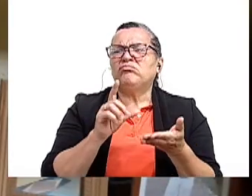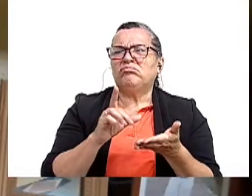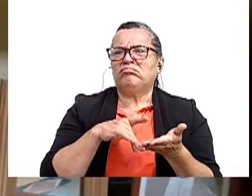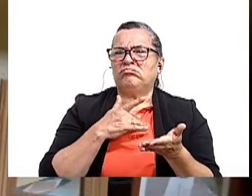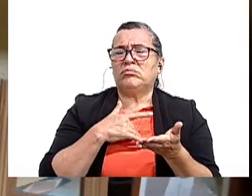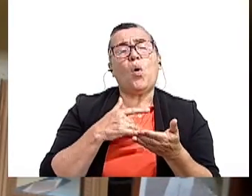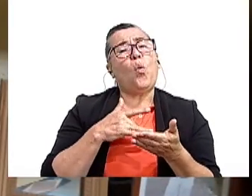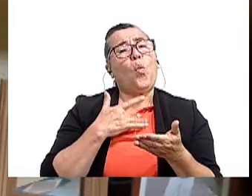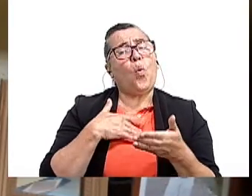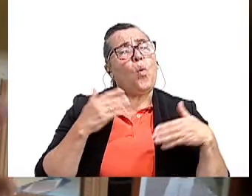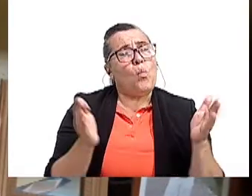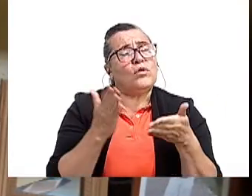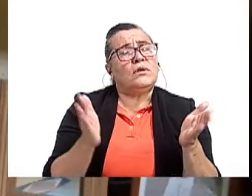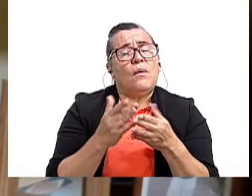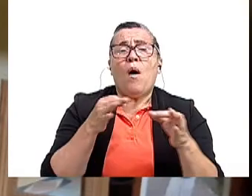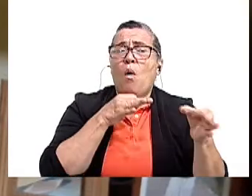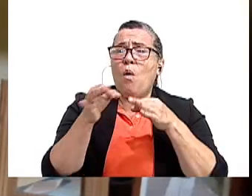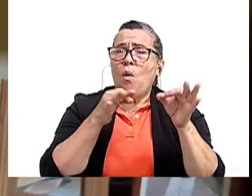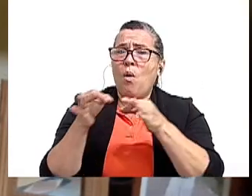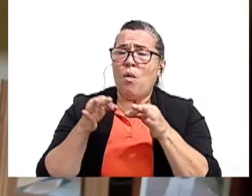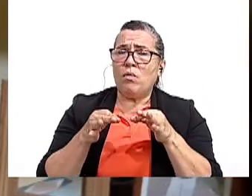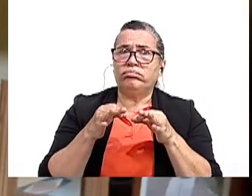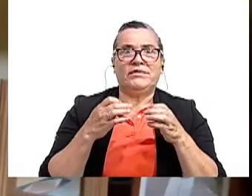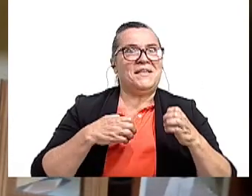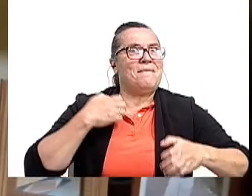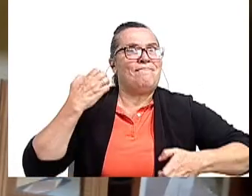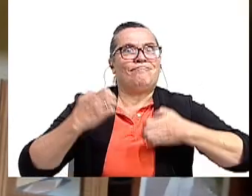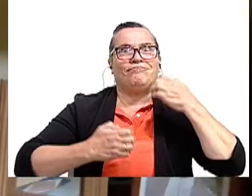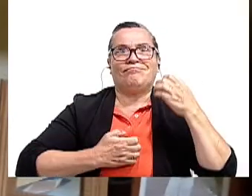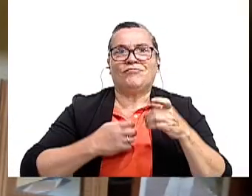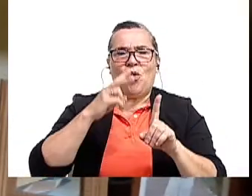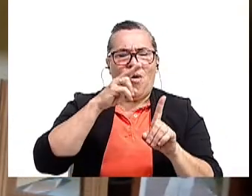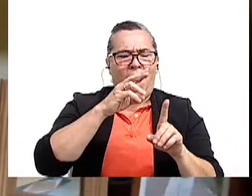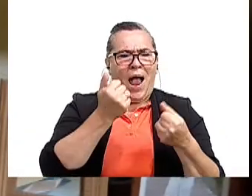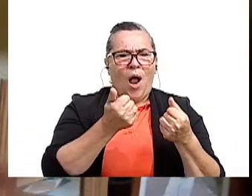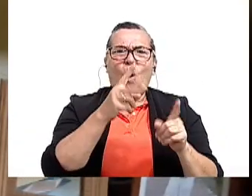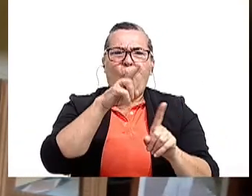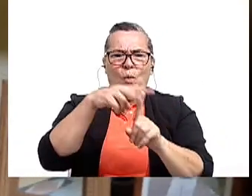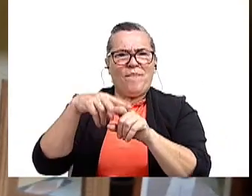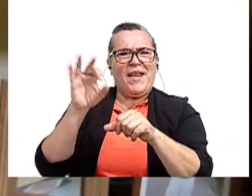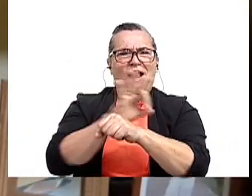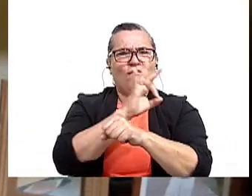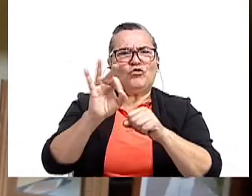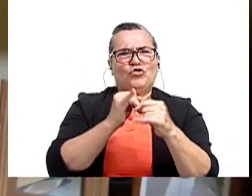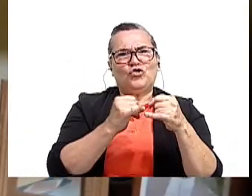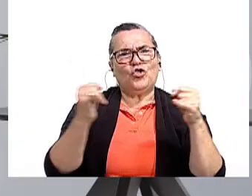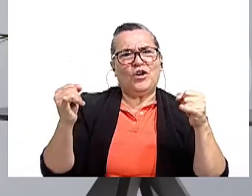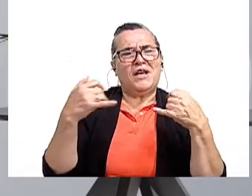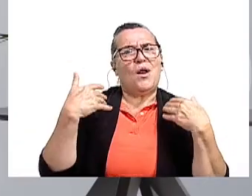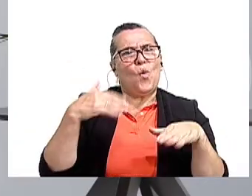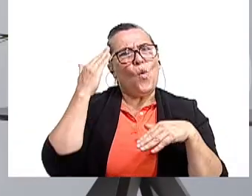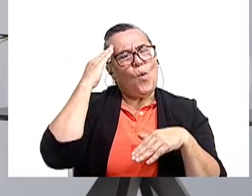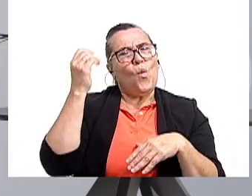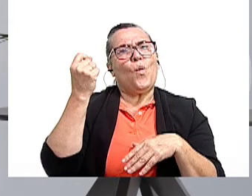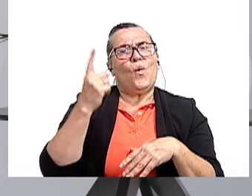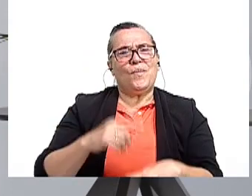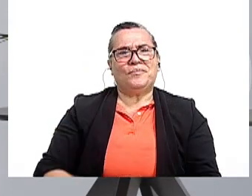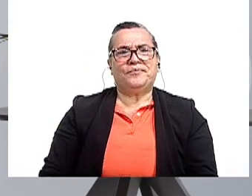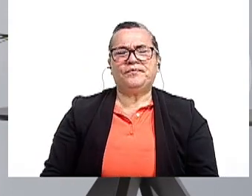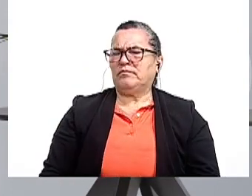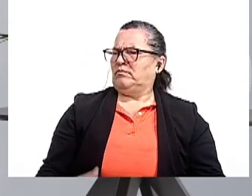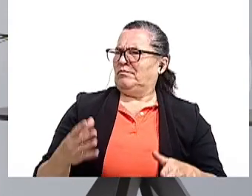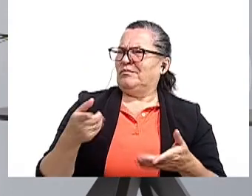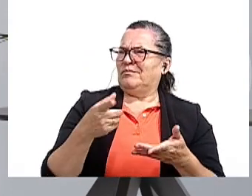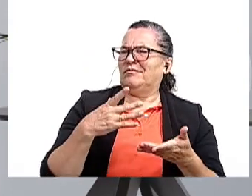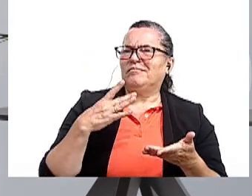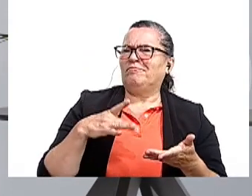Me sentí muy motivado con la explicación y emocionado con las aplicaciones de la función lineal. ¿Y qué